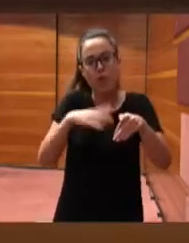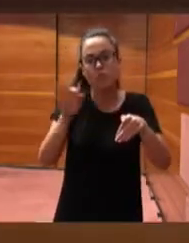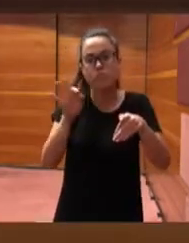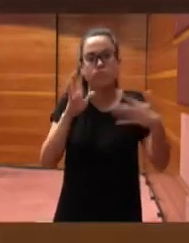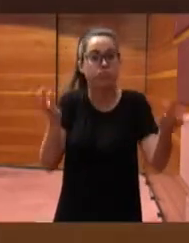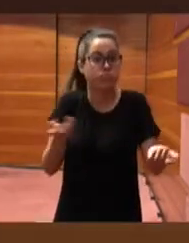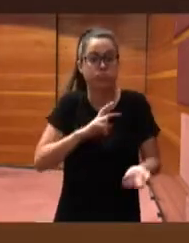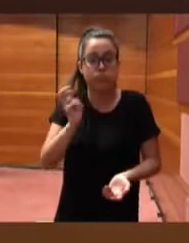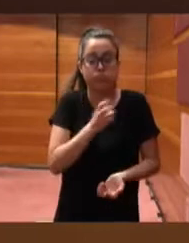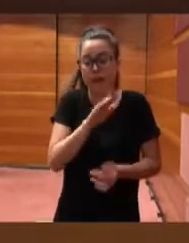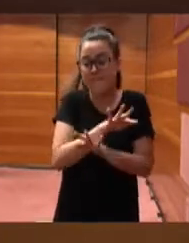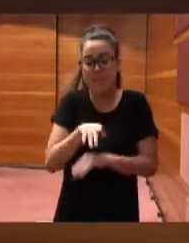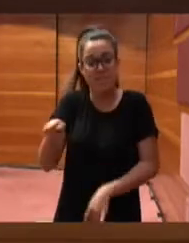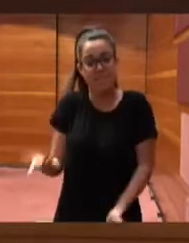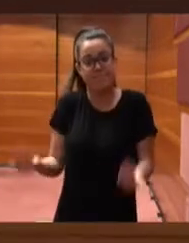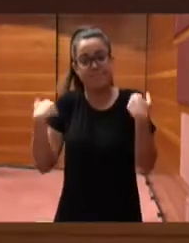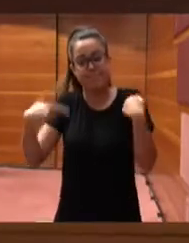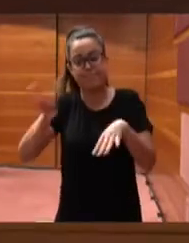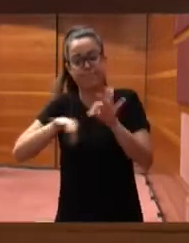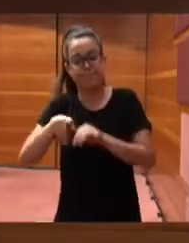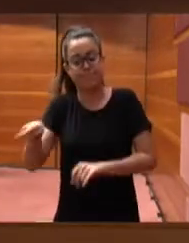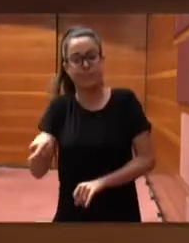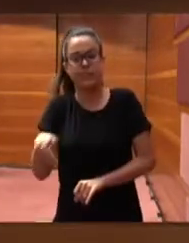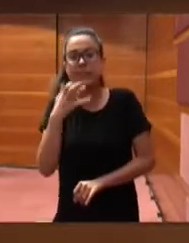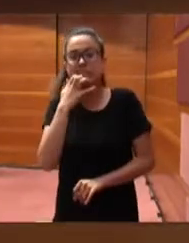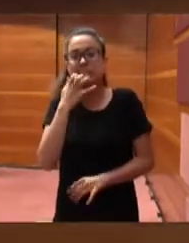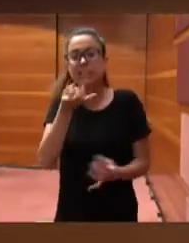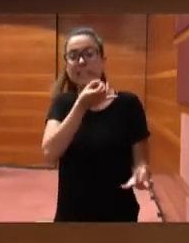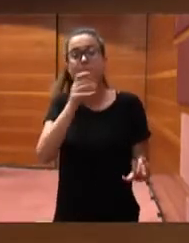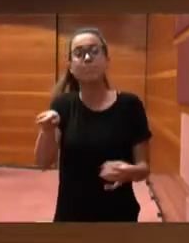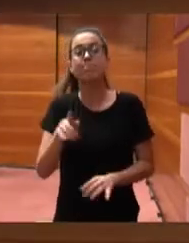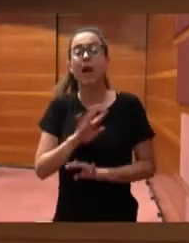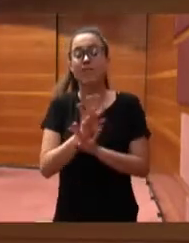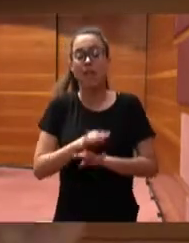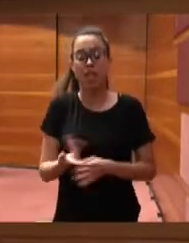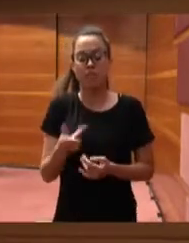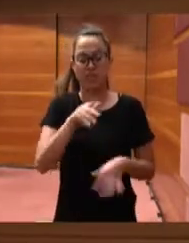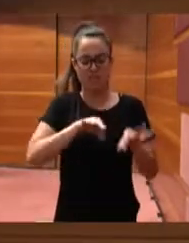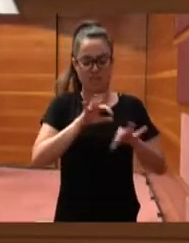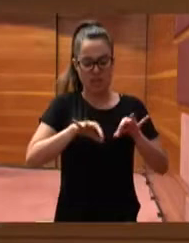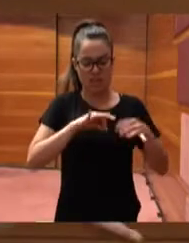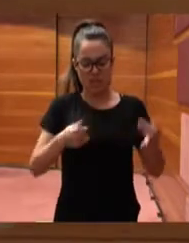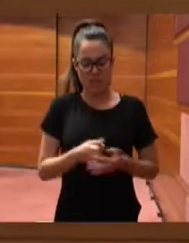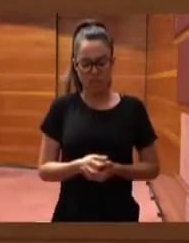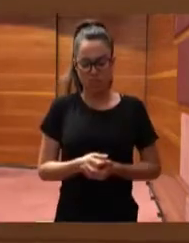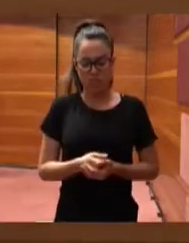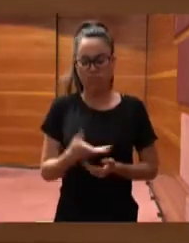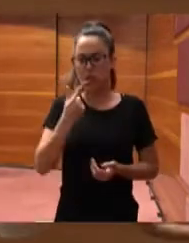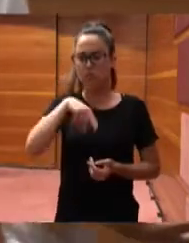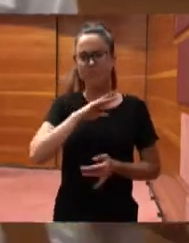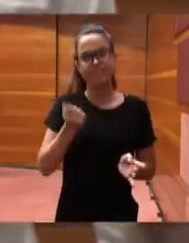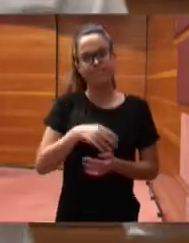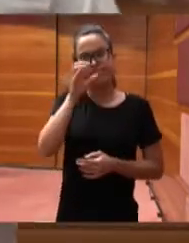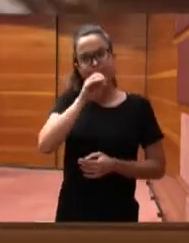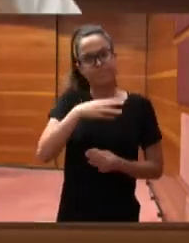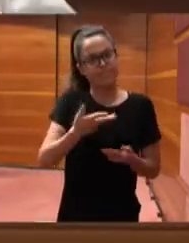decisión. Incluso cuando se delega, el cargo público sigue teniendo la responsabilidad. Ha delegado en la ciudadanía una decisión y si salen mal las